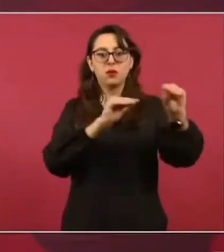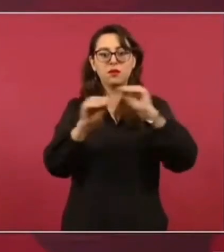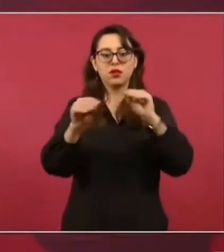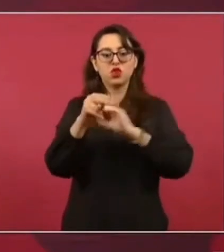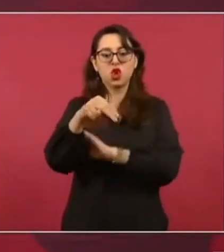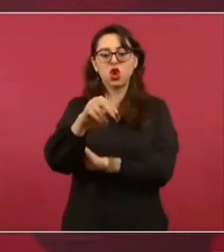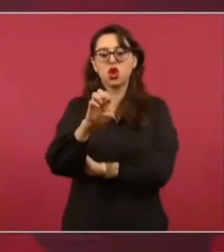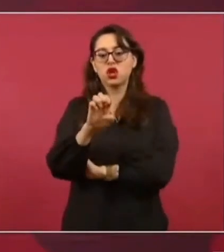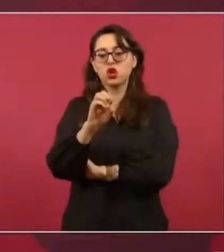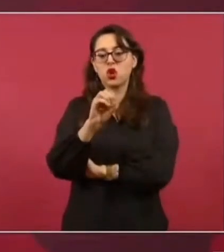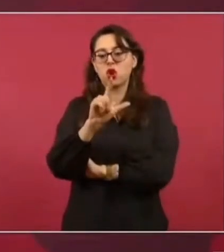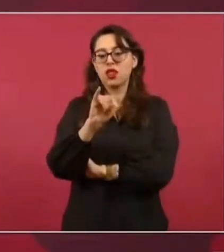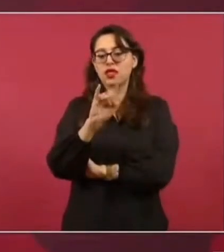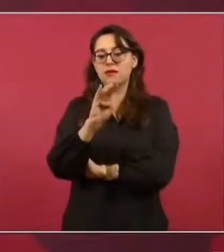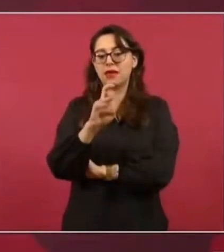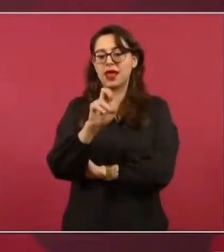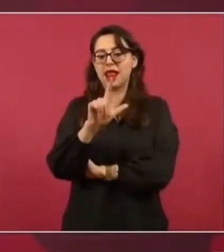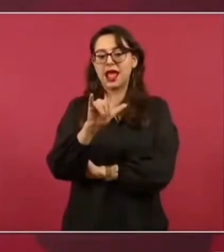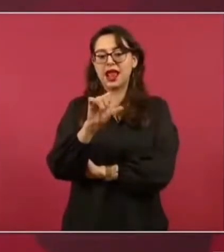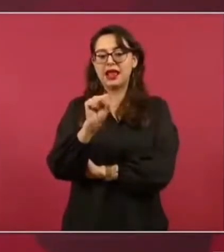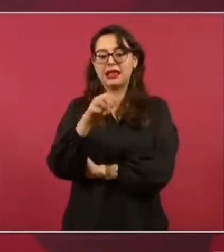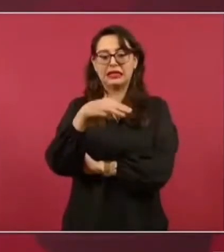en correspondencia con